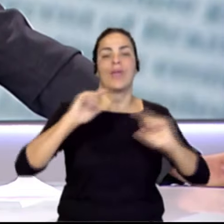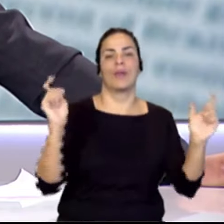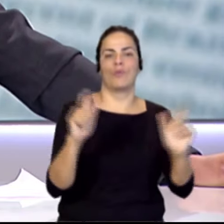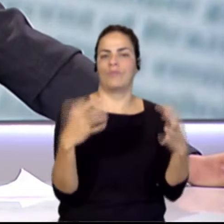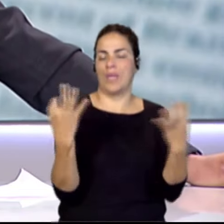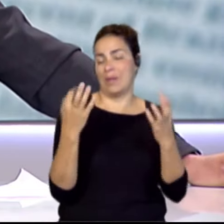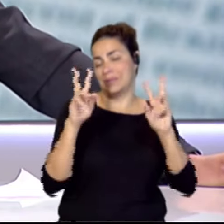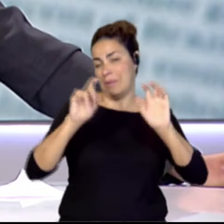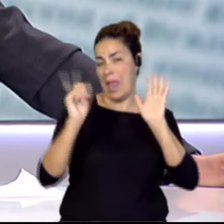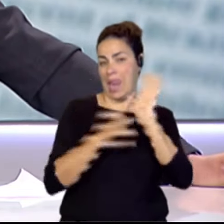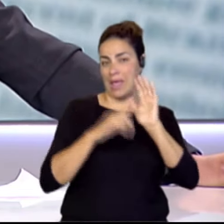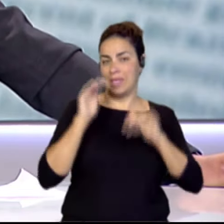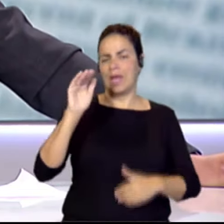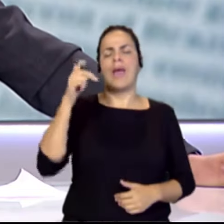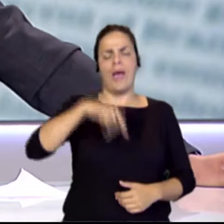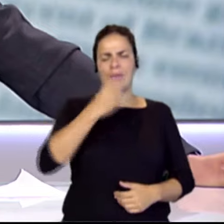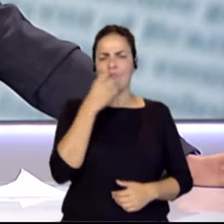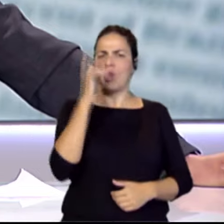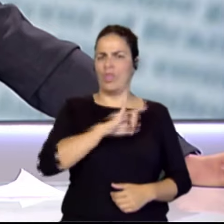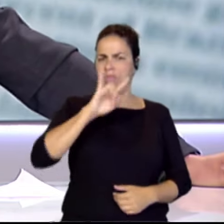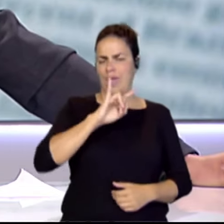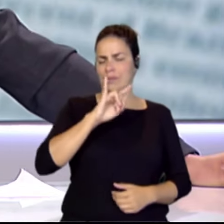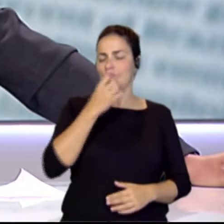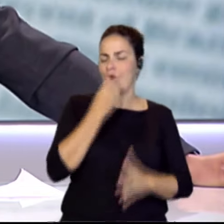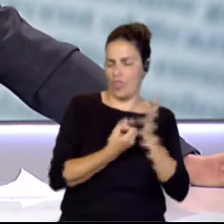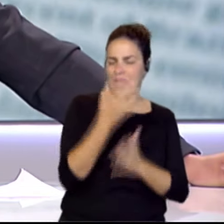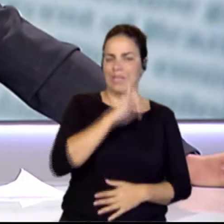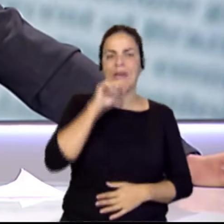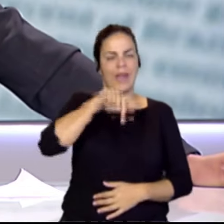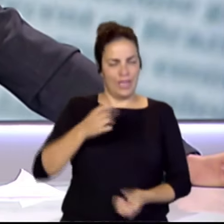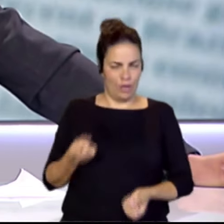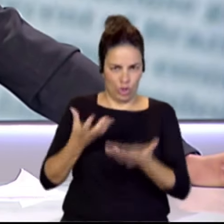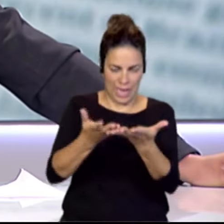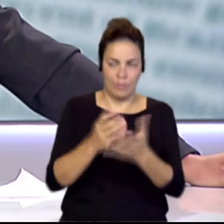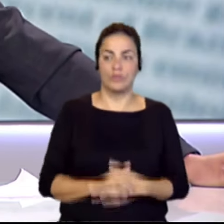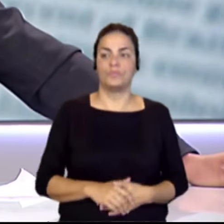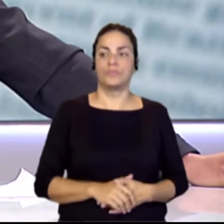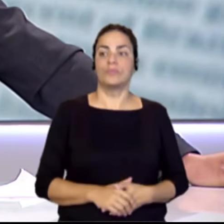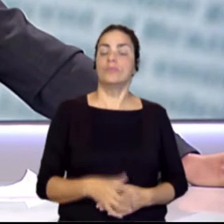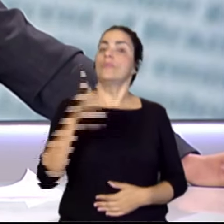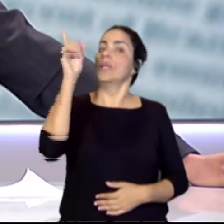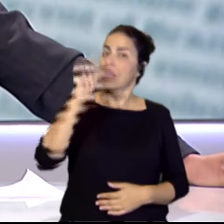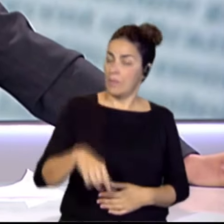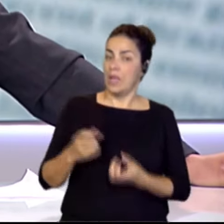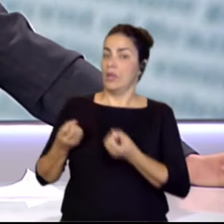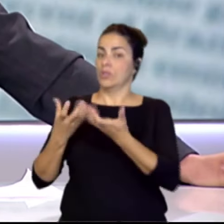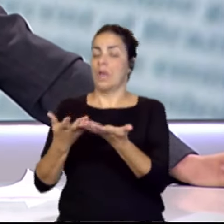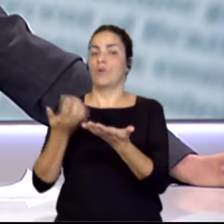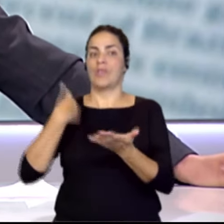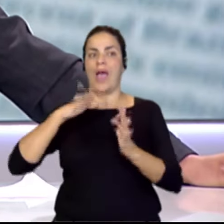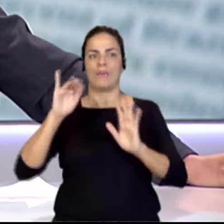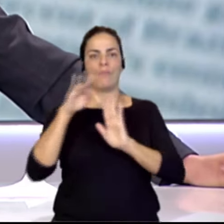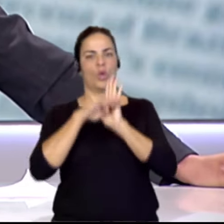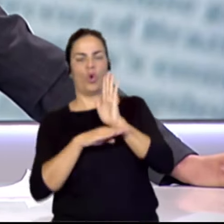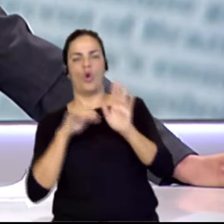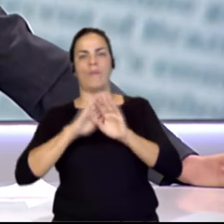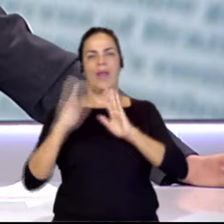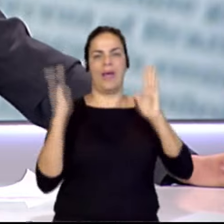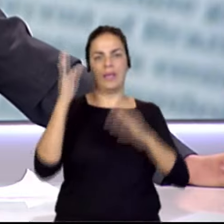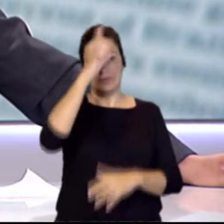extranjería lo contaremos aquí qui en Buenos días Canarias como también vamos a contarles que ya hay protocolo para los episodios de calor en colegios e